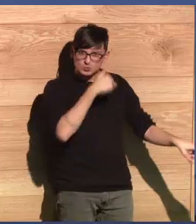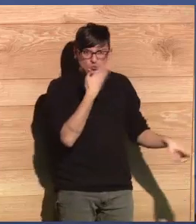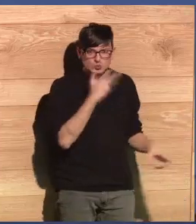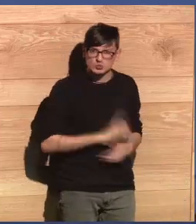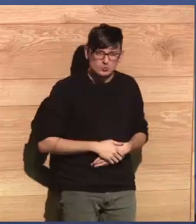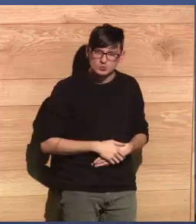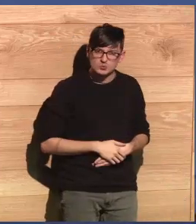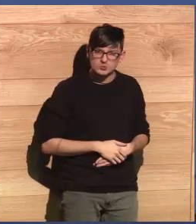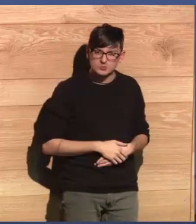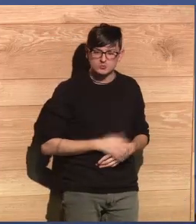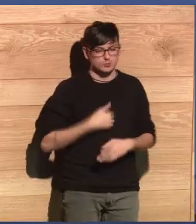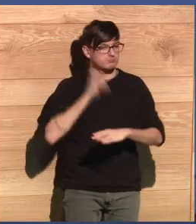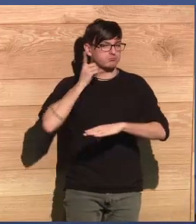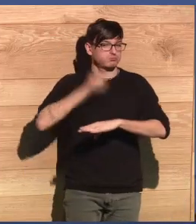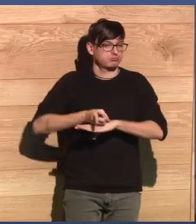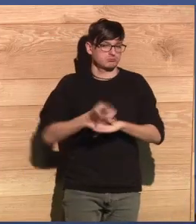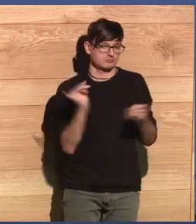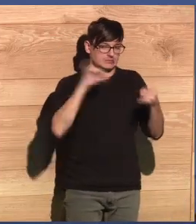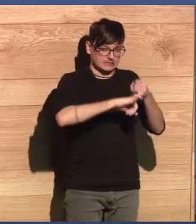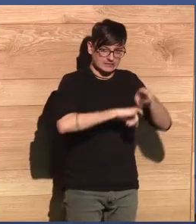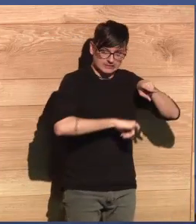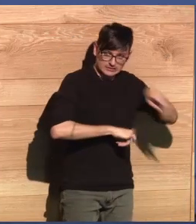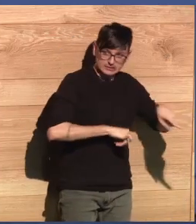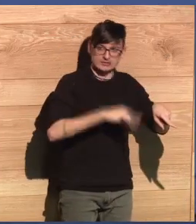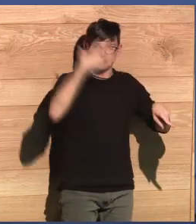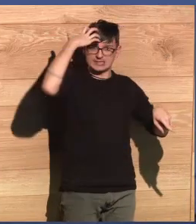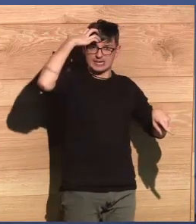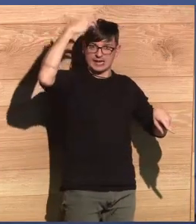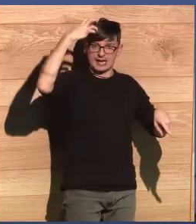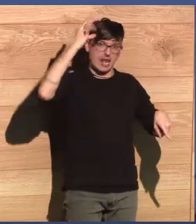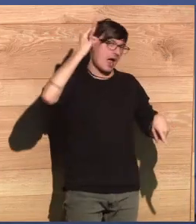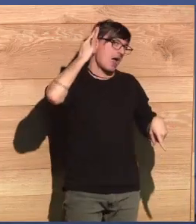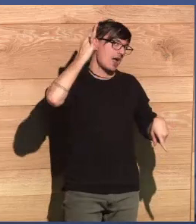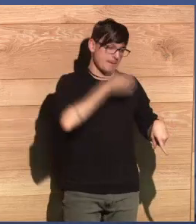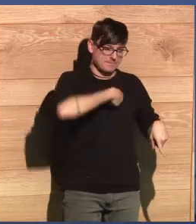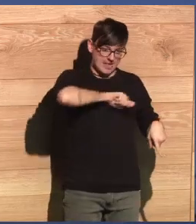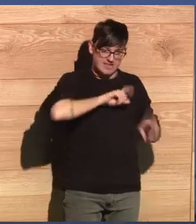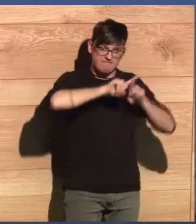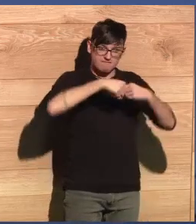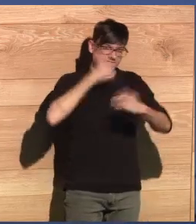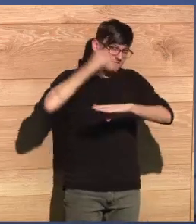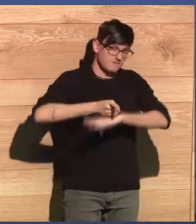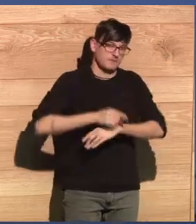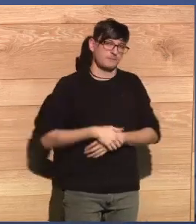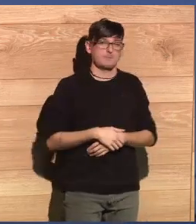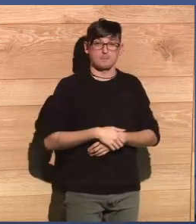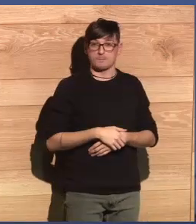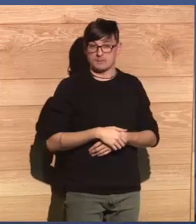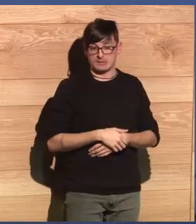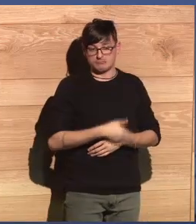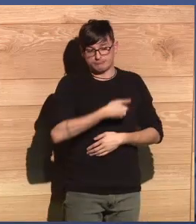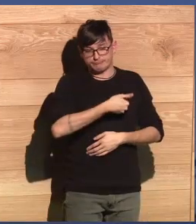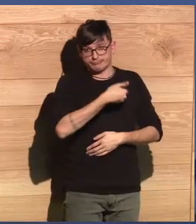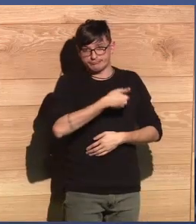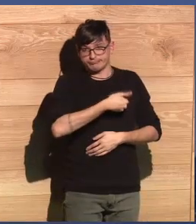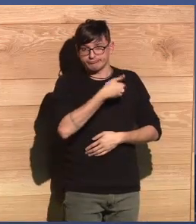conozco». «Es una orden, te casarás con él y serás la reina de España, porque lo manda tu familia». La pobre Isabel